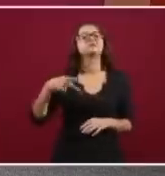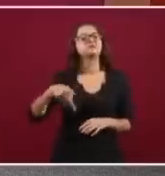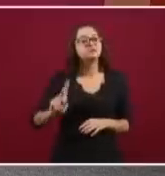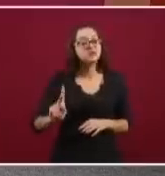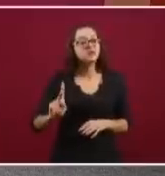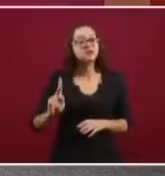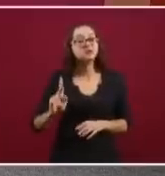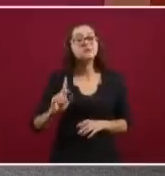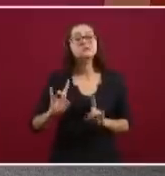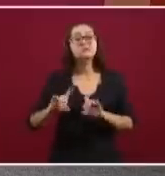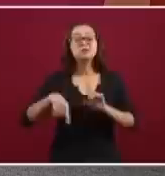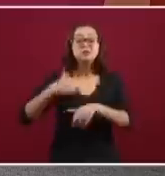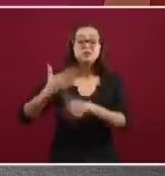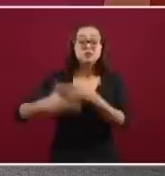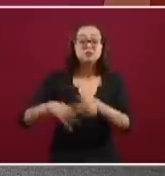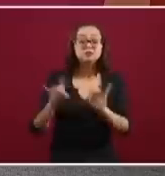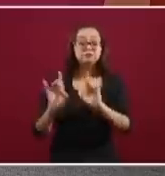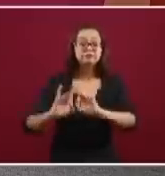de Culiacán,